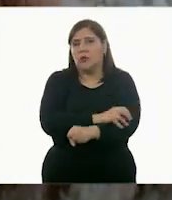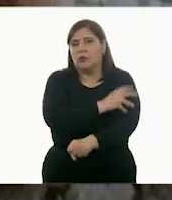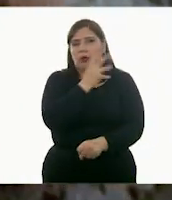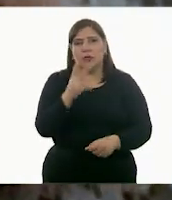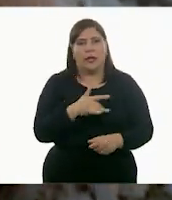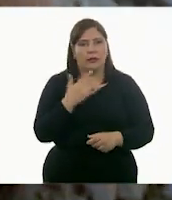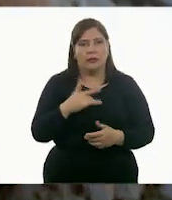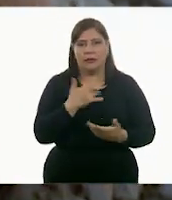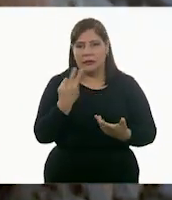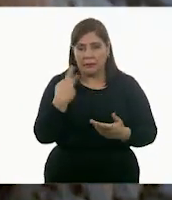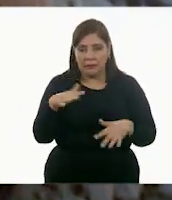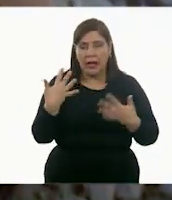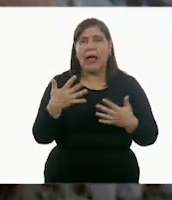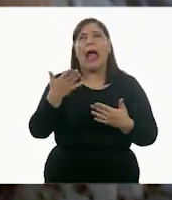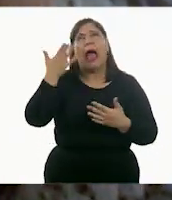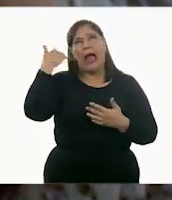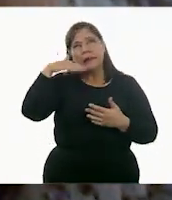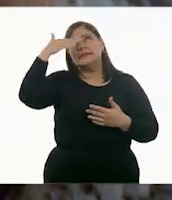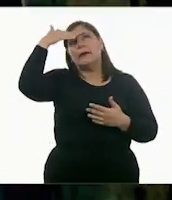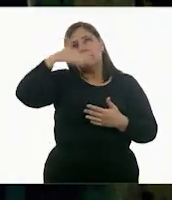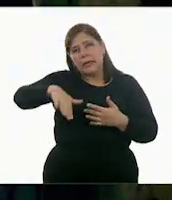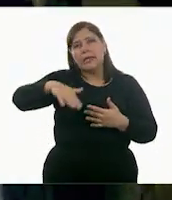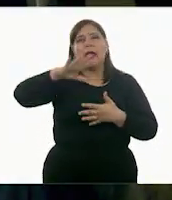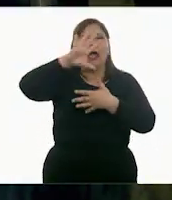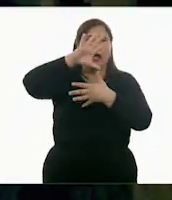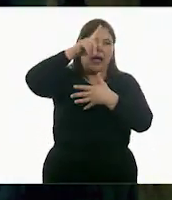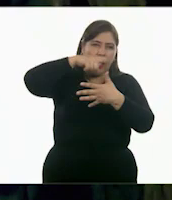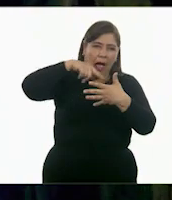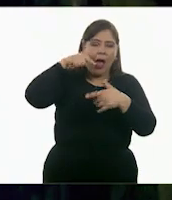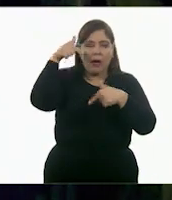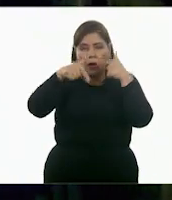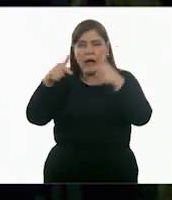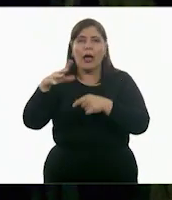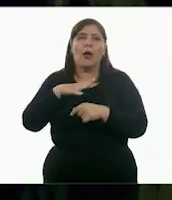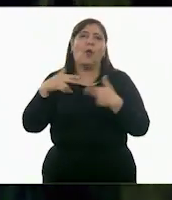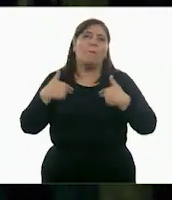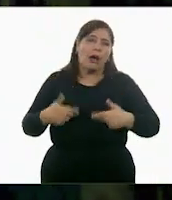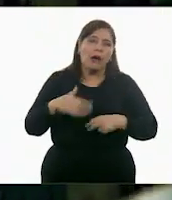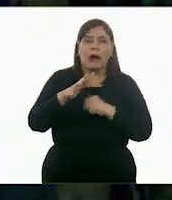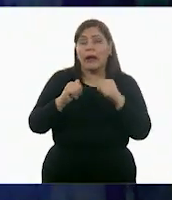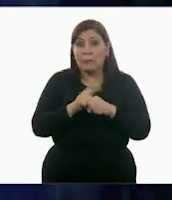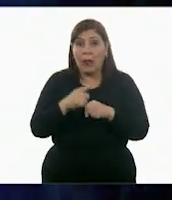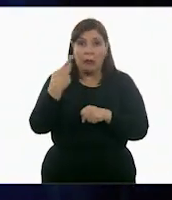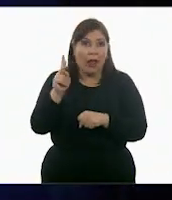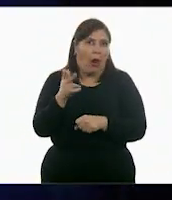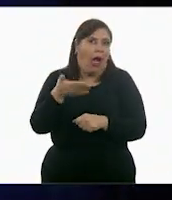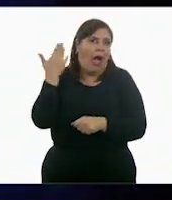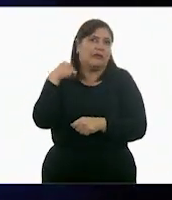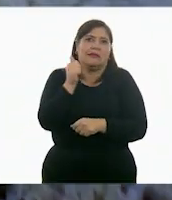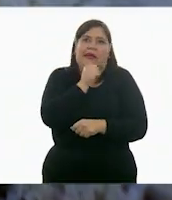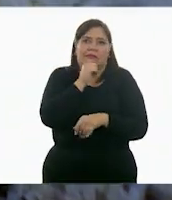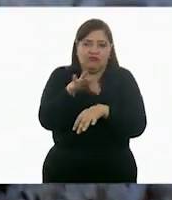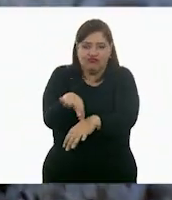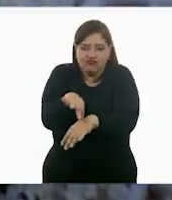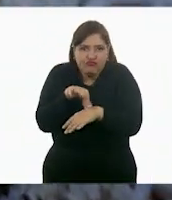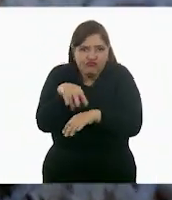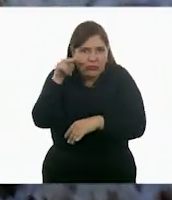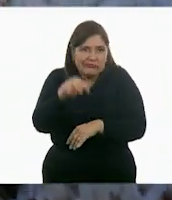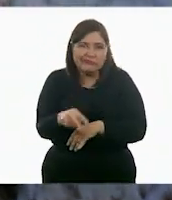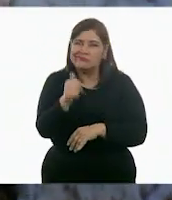se sabía que había habido humanos y animales en toda esta zona, pues nunca se había tenido la evidencia.